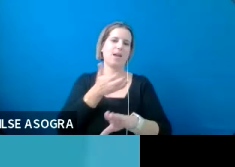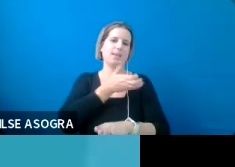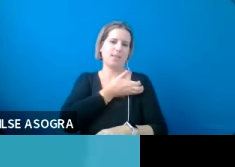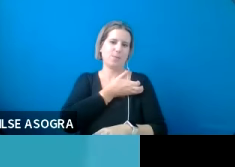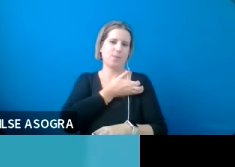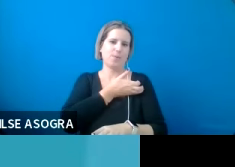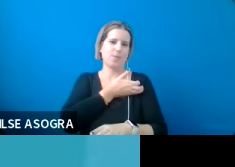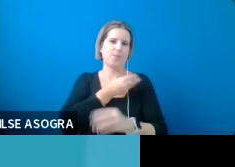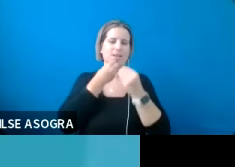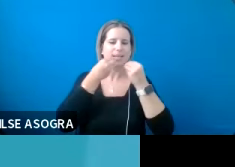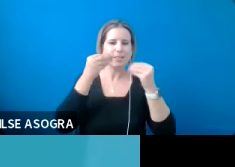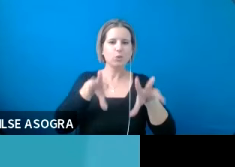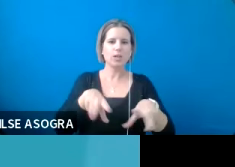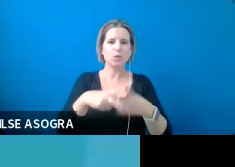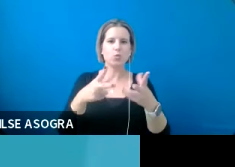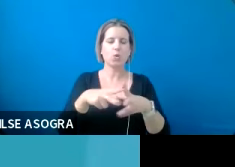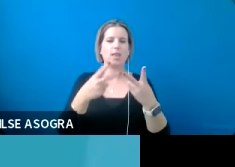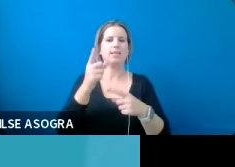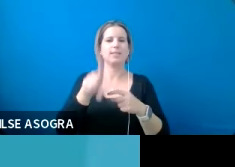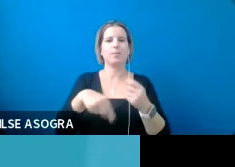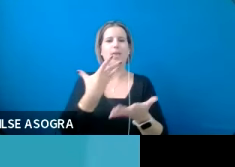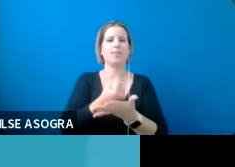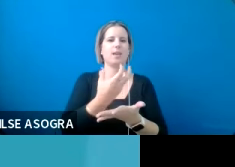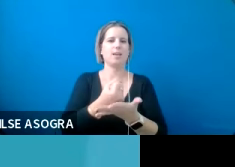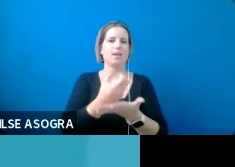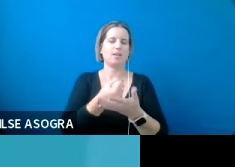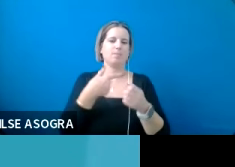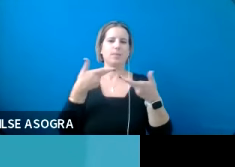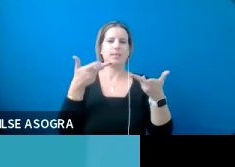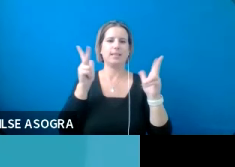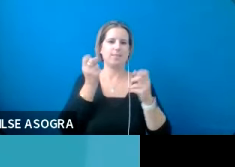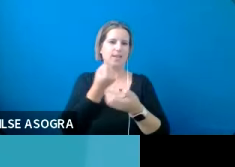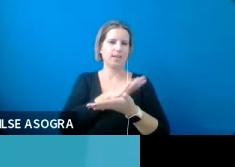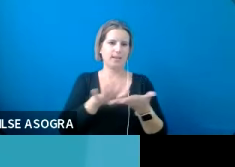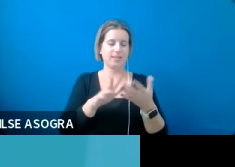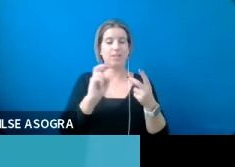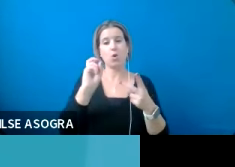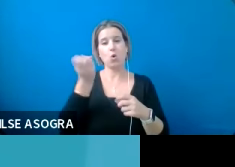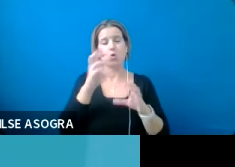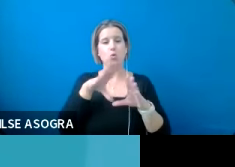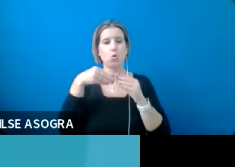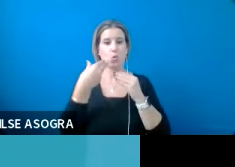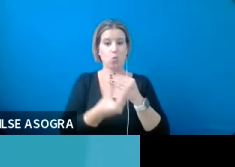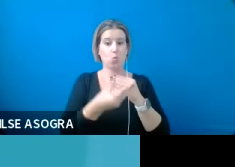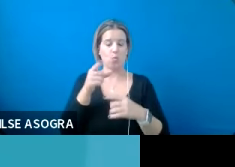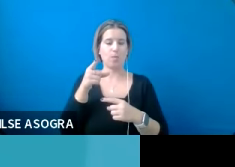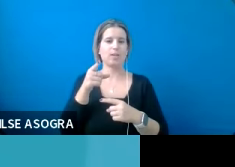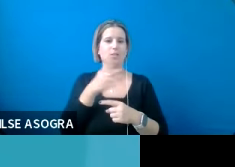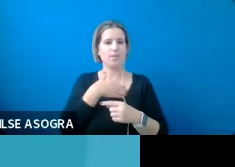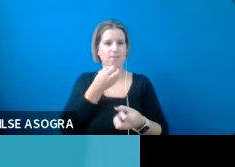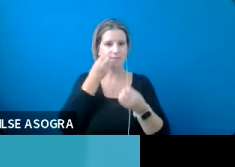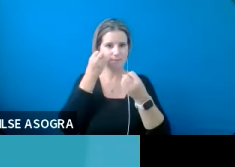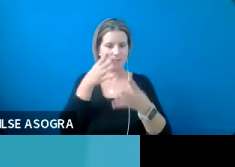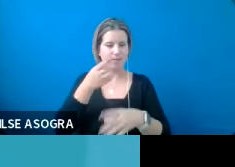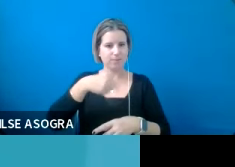historias sociales que pueden descargarse de manera libre y gratuita otro documento que quería compartir con